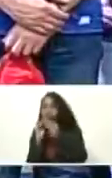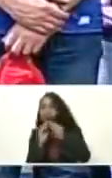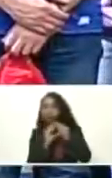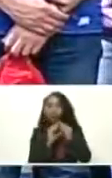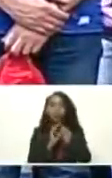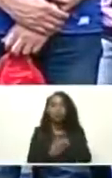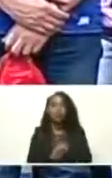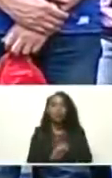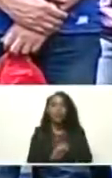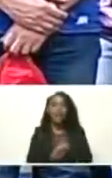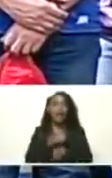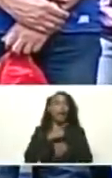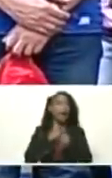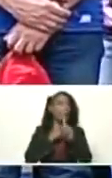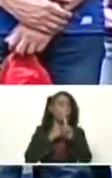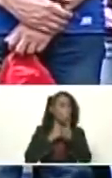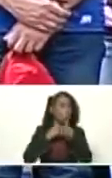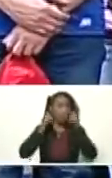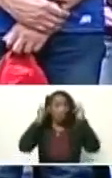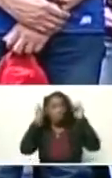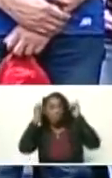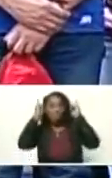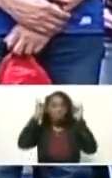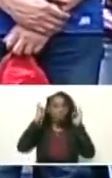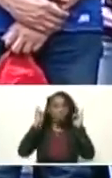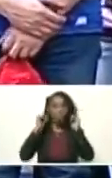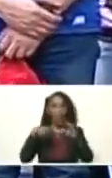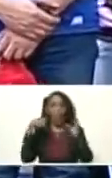Le gusta la rumba, ¿no? Y la